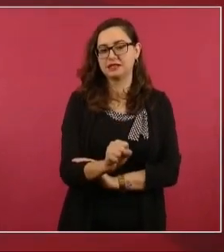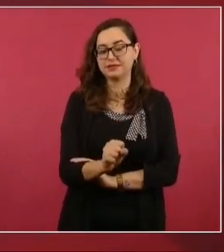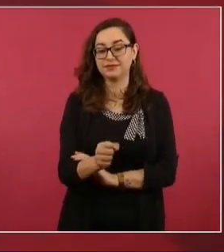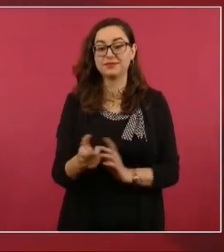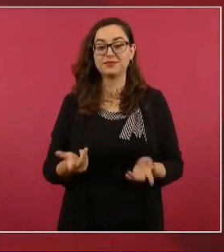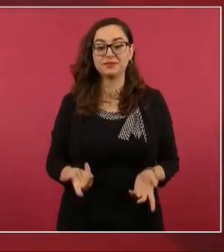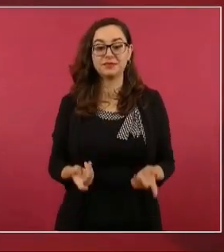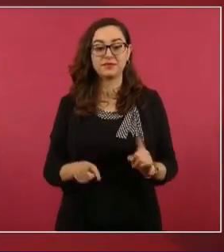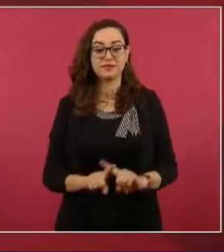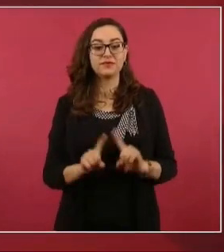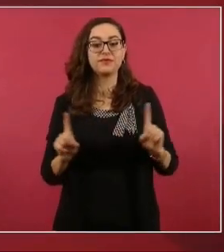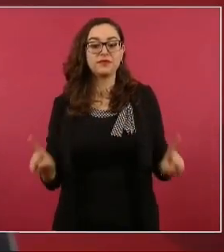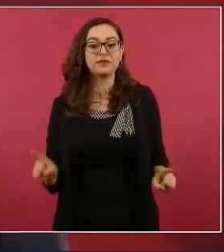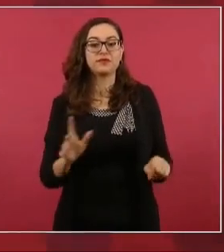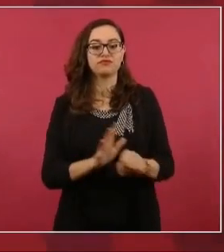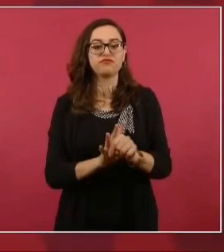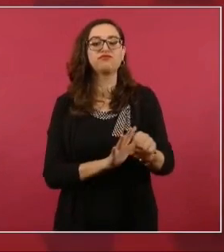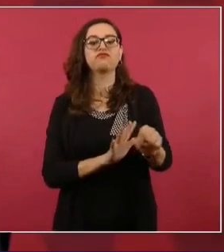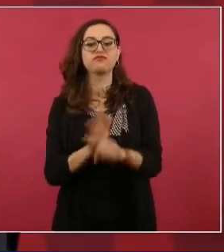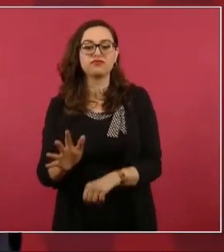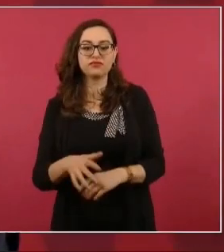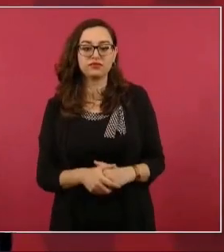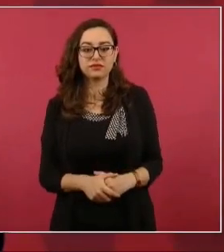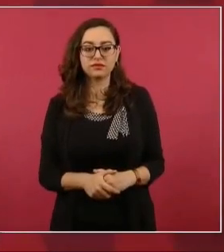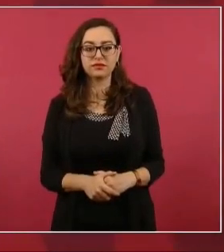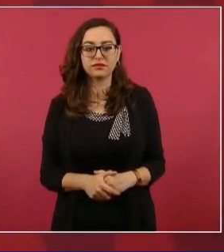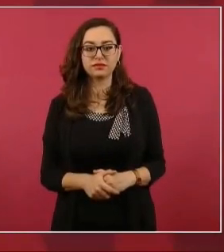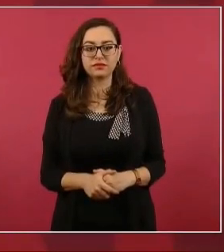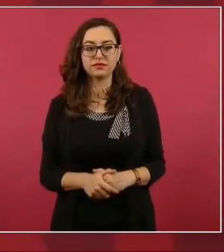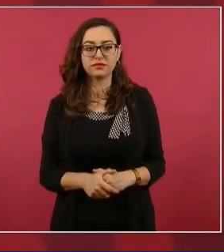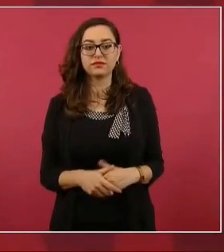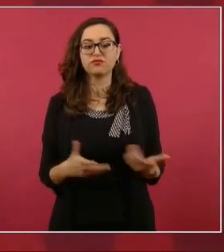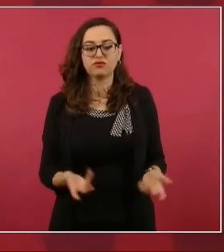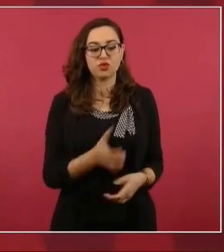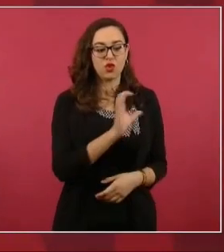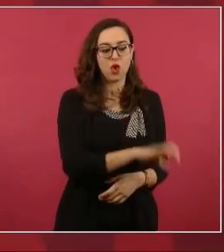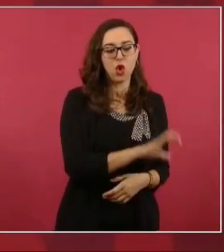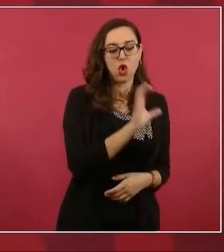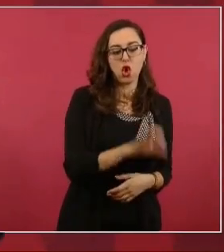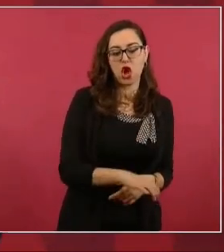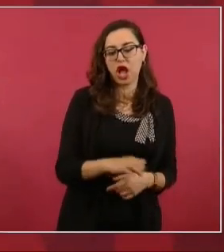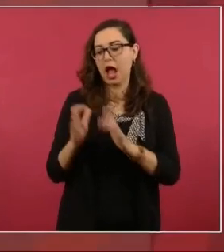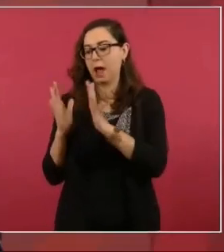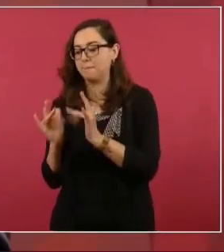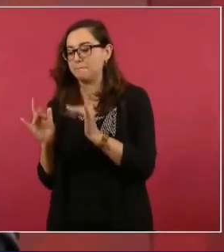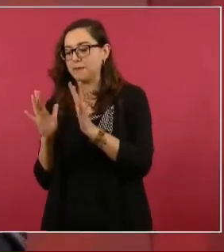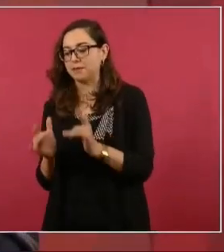era como la diferencia que puede haber entre la Coca-Cola y la Pepsi-Cola.